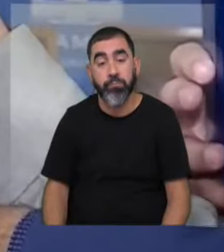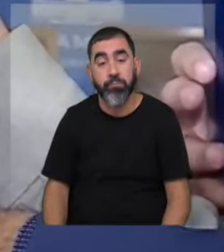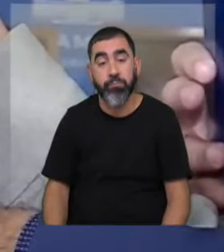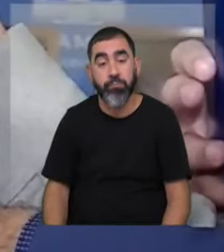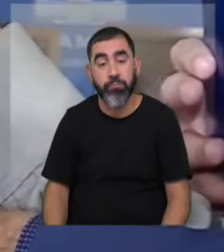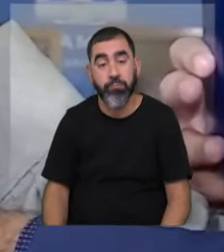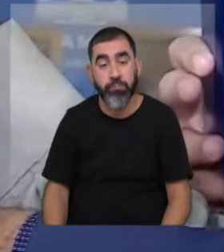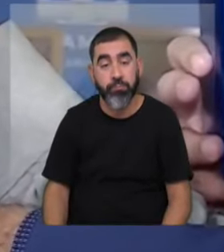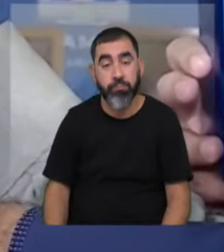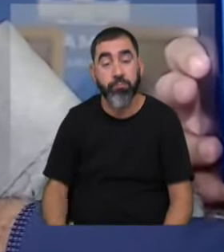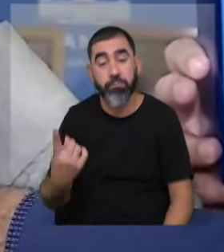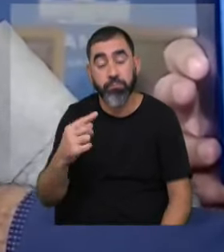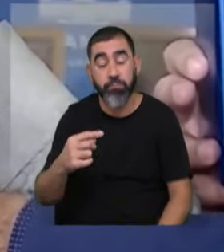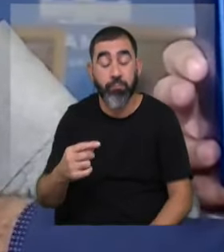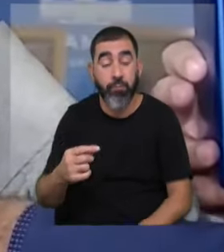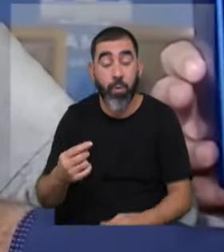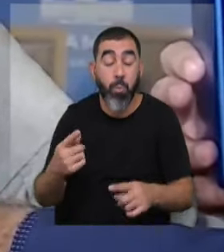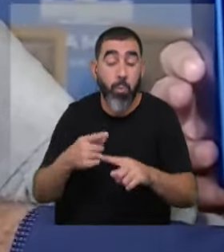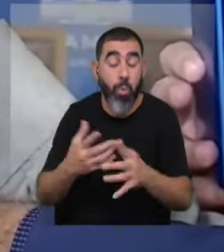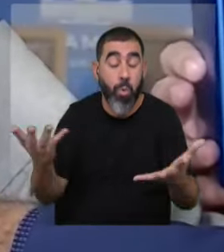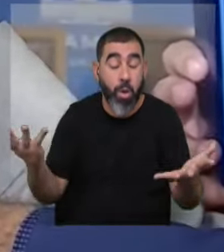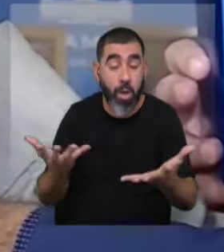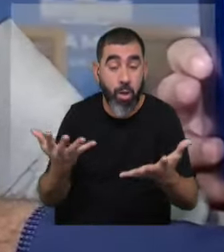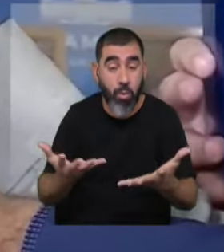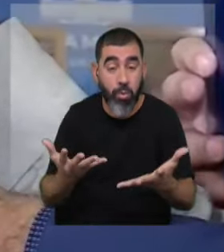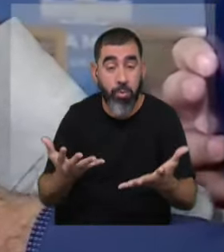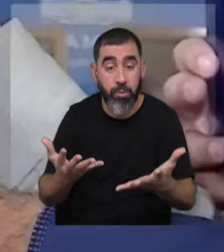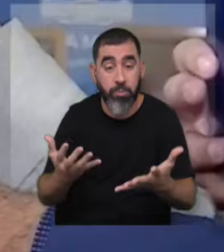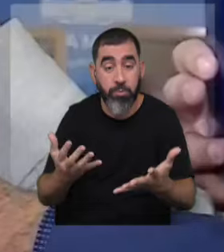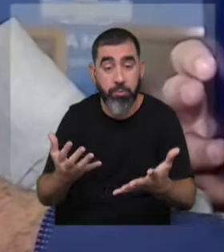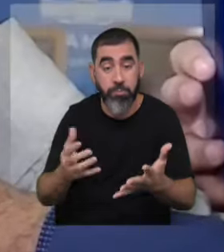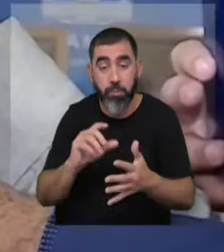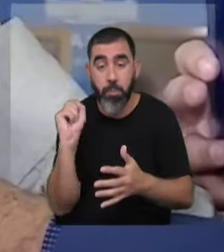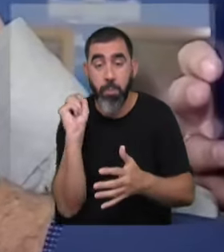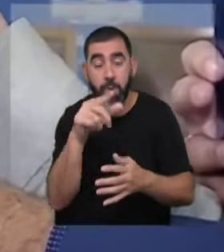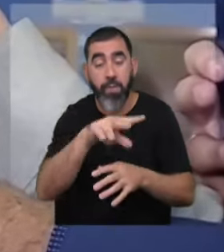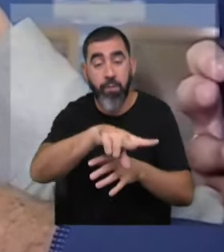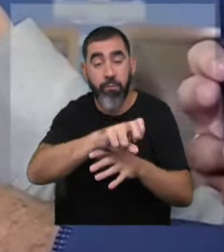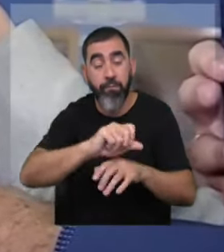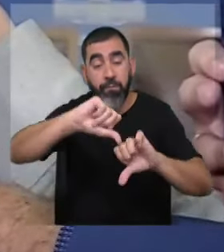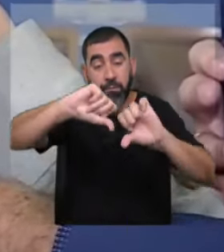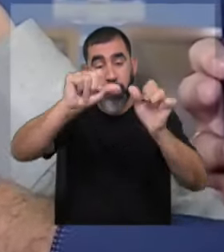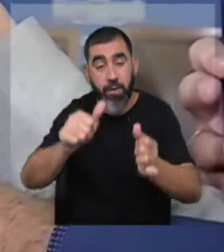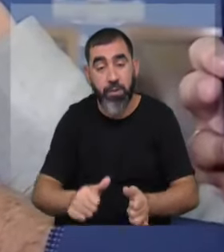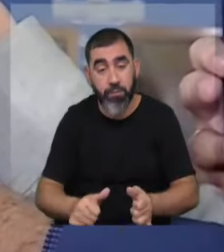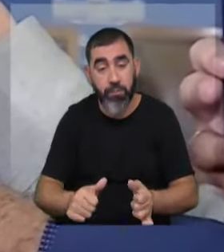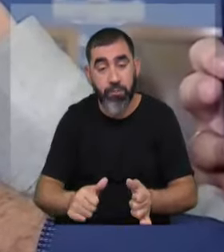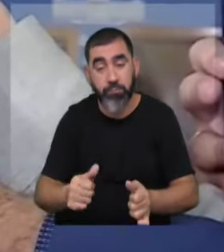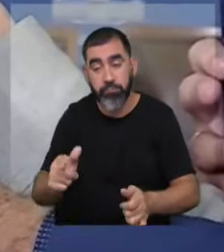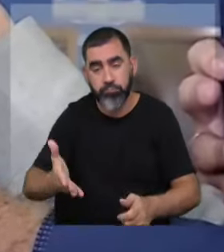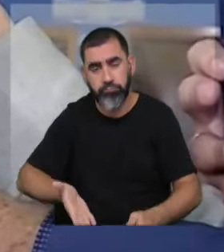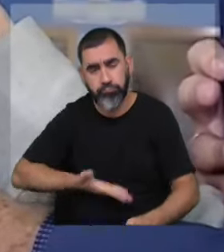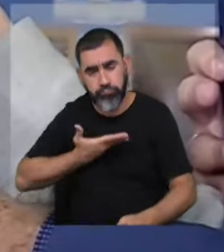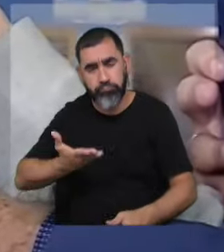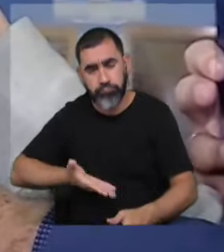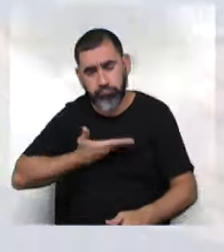que estas actuaciones por ahora van a ser inmediatamente enviadas a la Fiscalía de Maldonado, que las viene reclamando desde